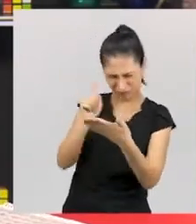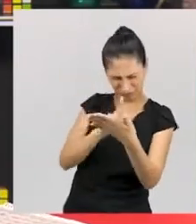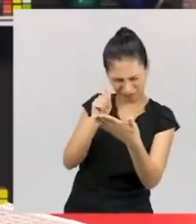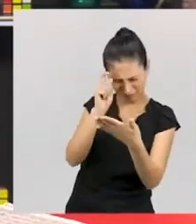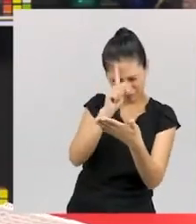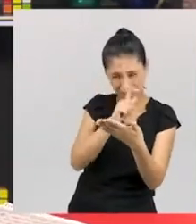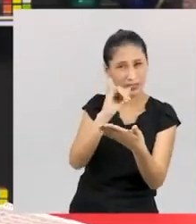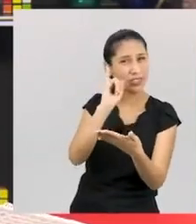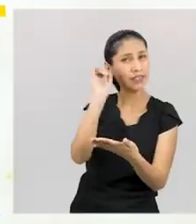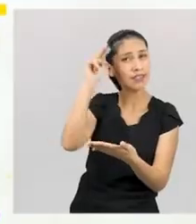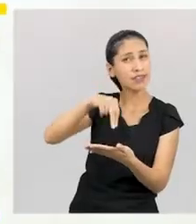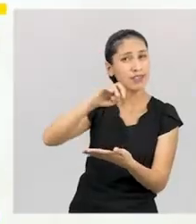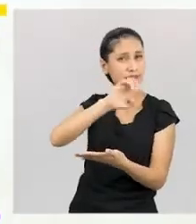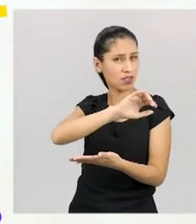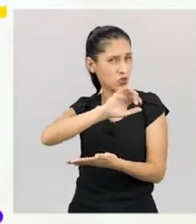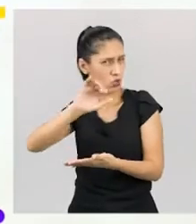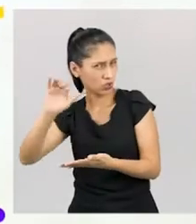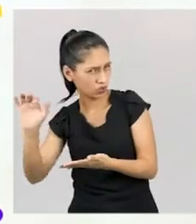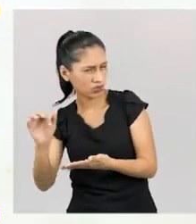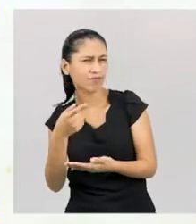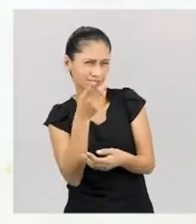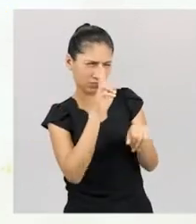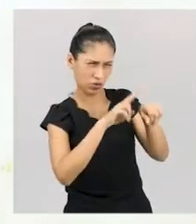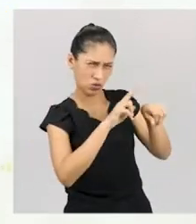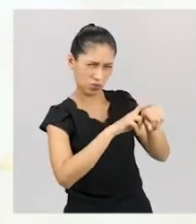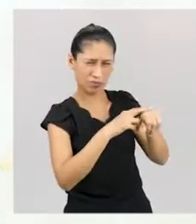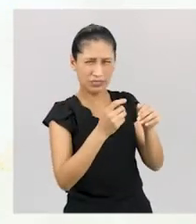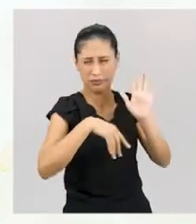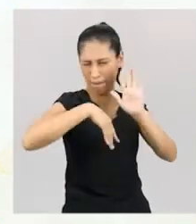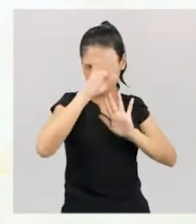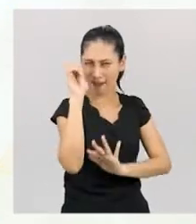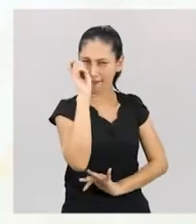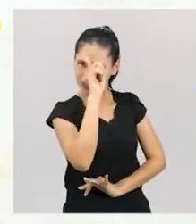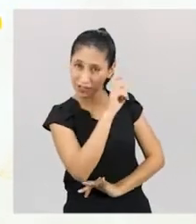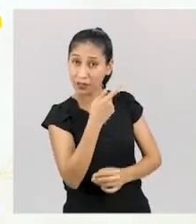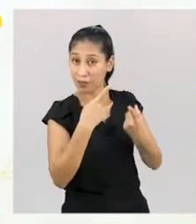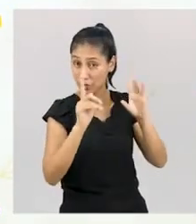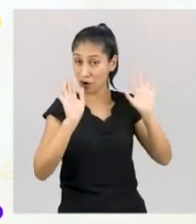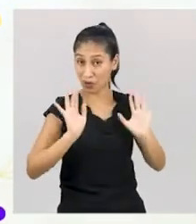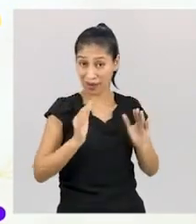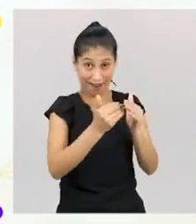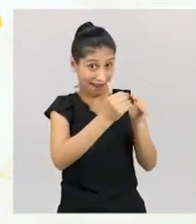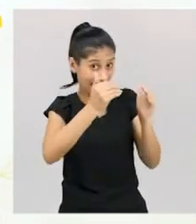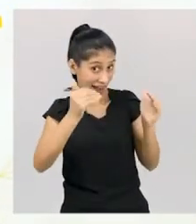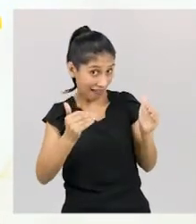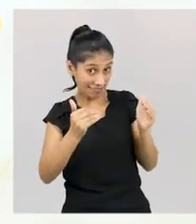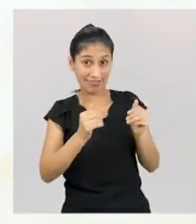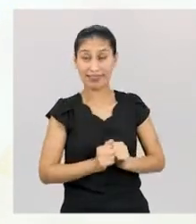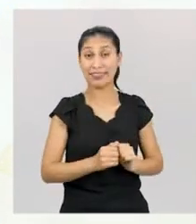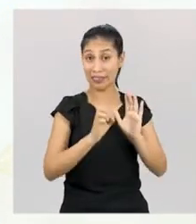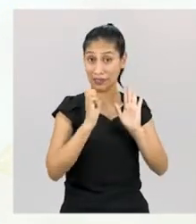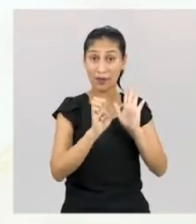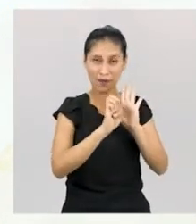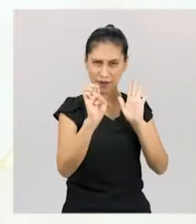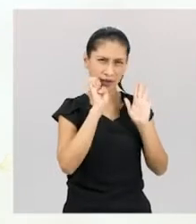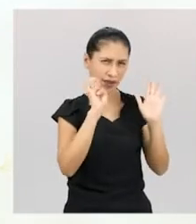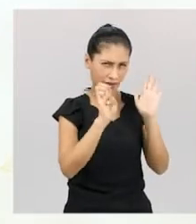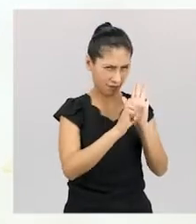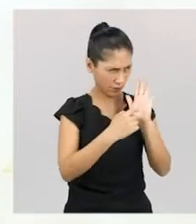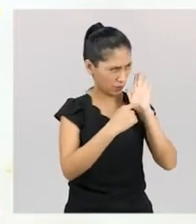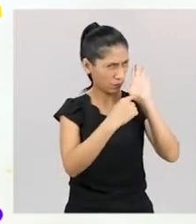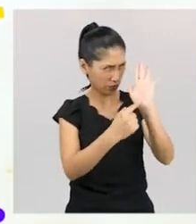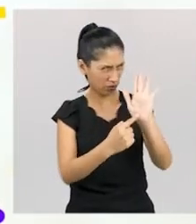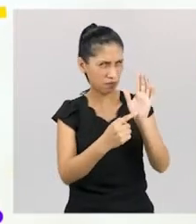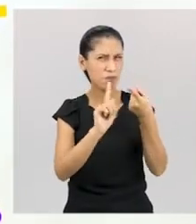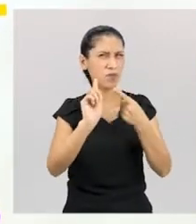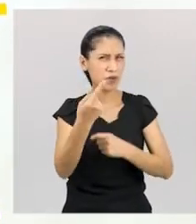las inecuaciones. Es natural porque son un poco más complicadas. Por eso, antes de ir con los ejemplos, hay que saber